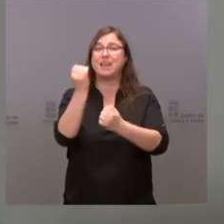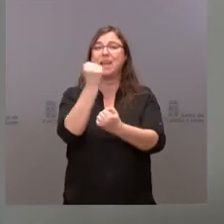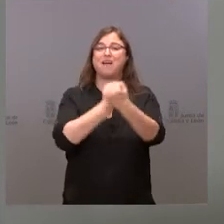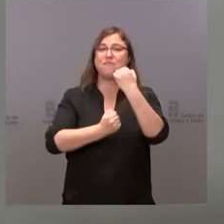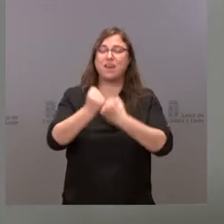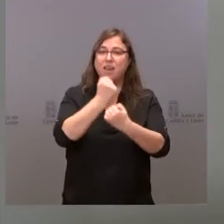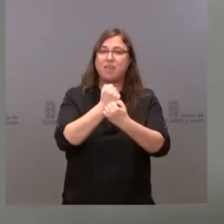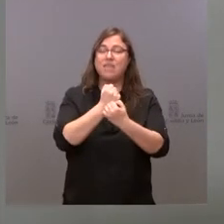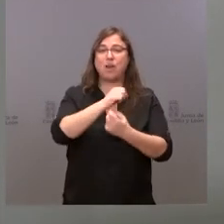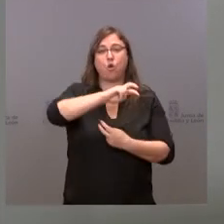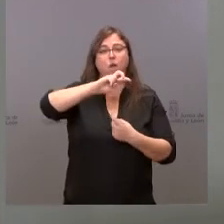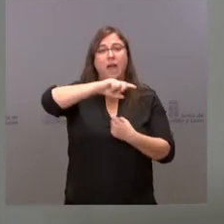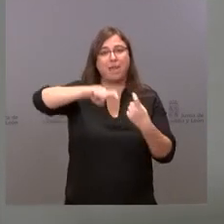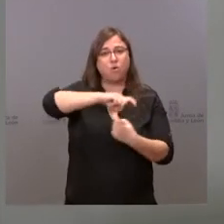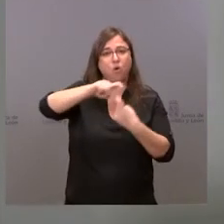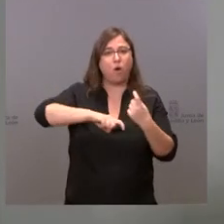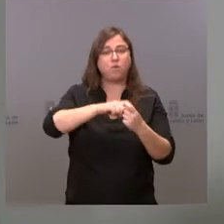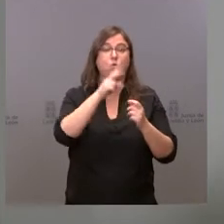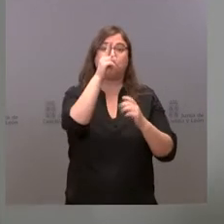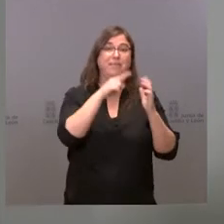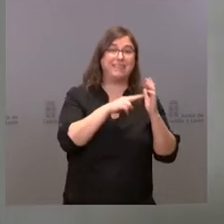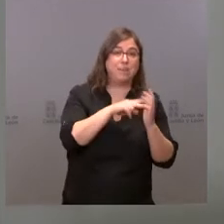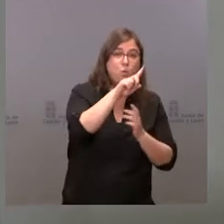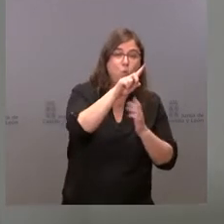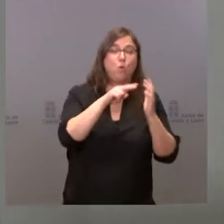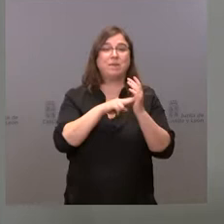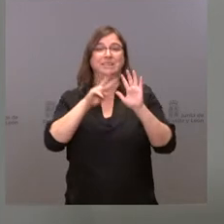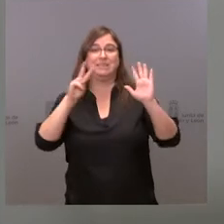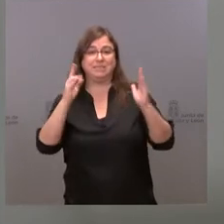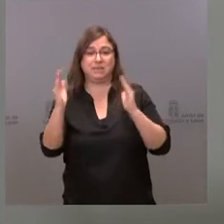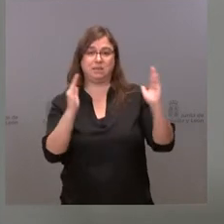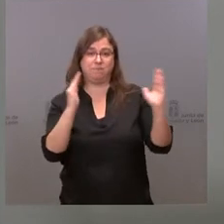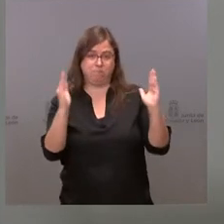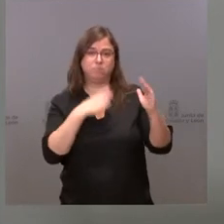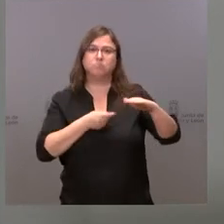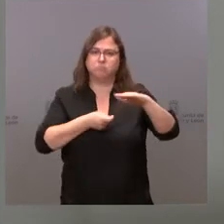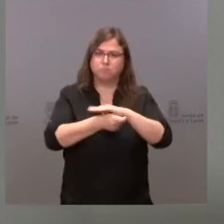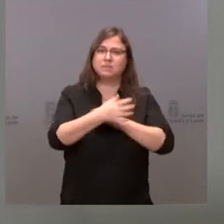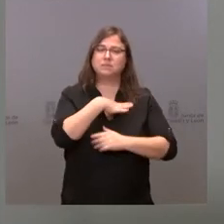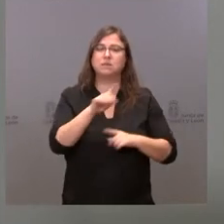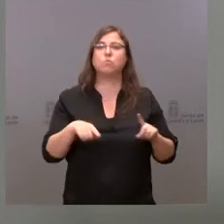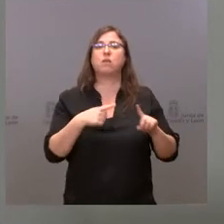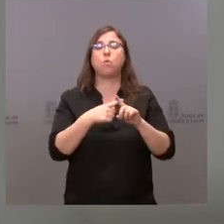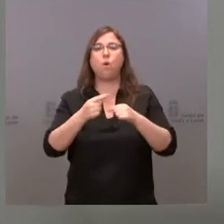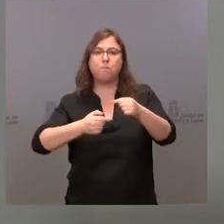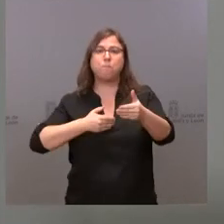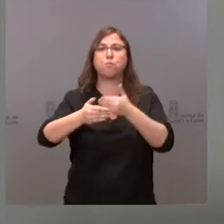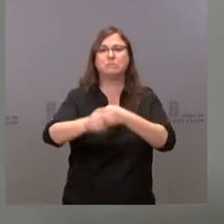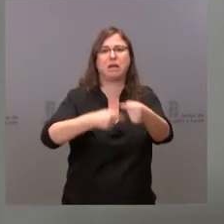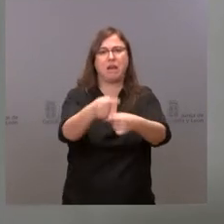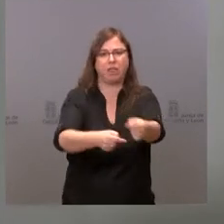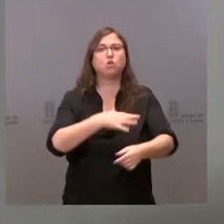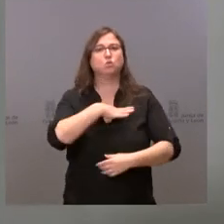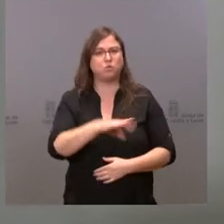ordinario del período 21-27 como las relativas a next generation tanto